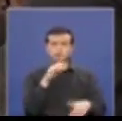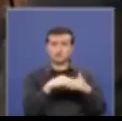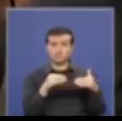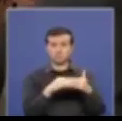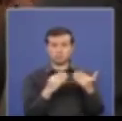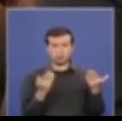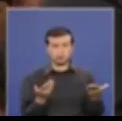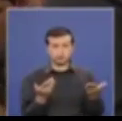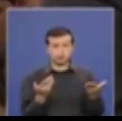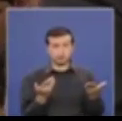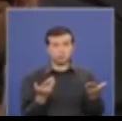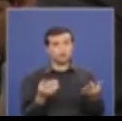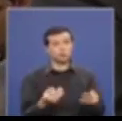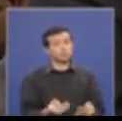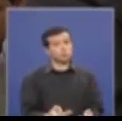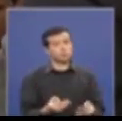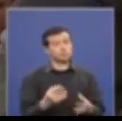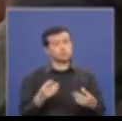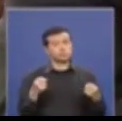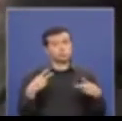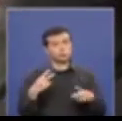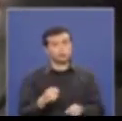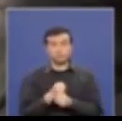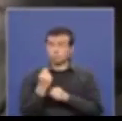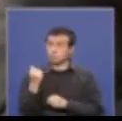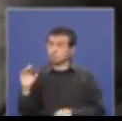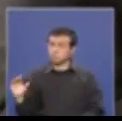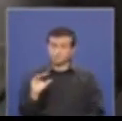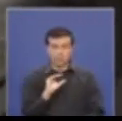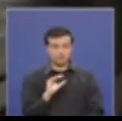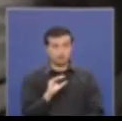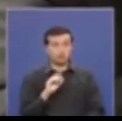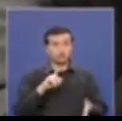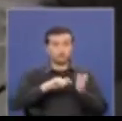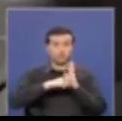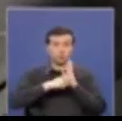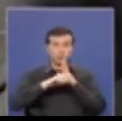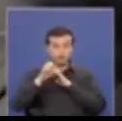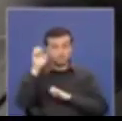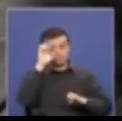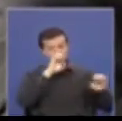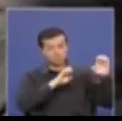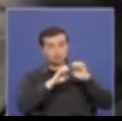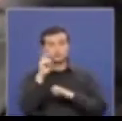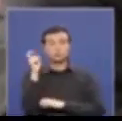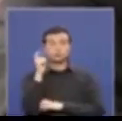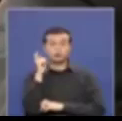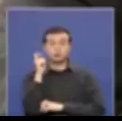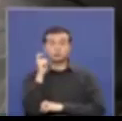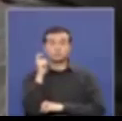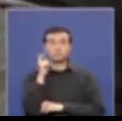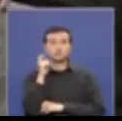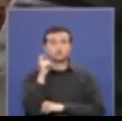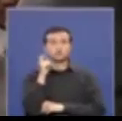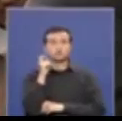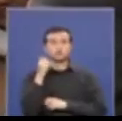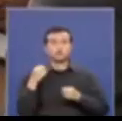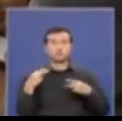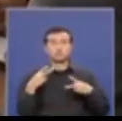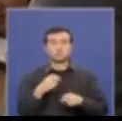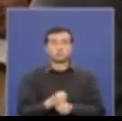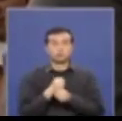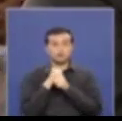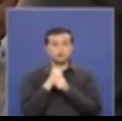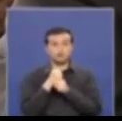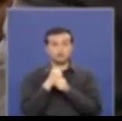$5.666.000. Eso es lo que cobramos de seguro. Pero ahí la Contraloría hizo un examen y dijo que había que tener los seguros con el